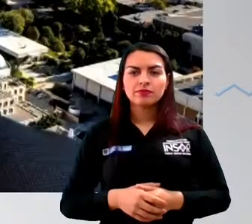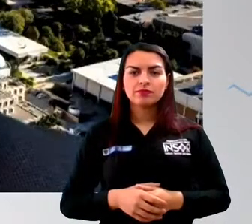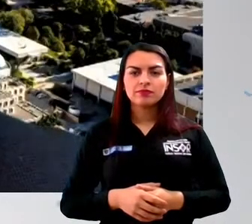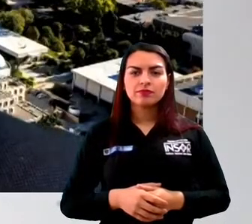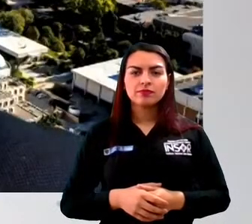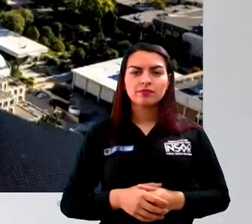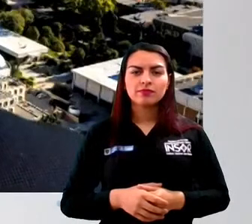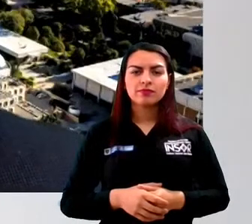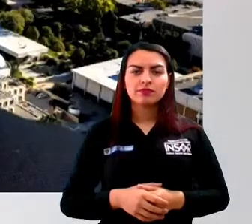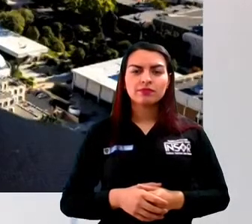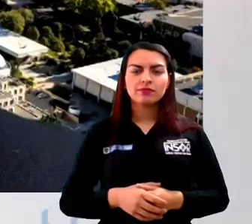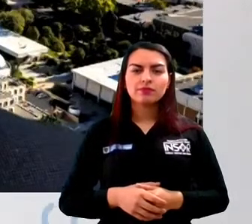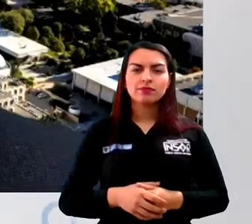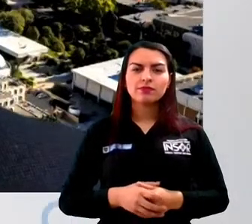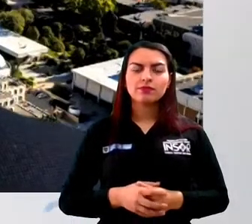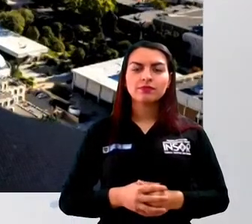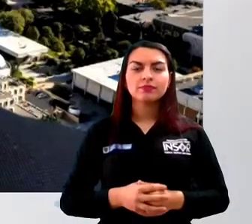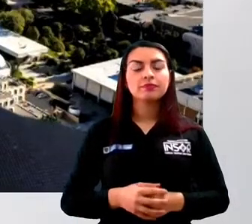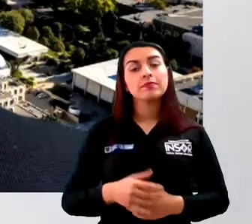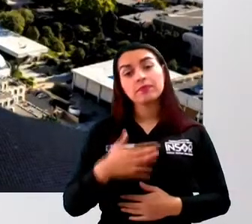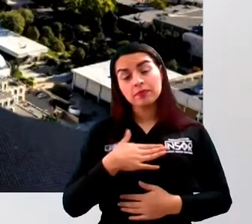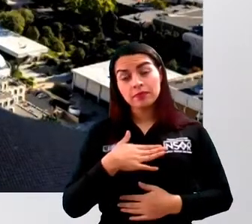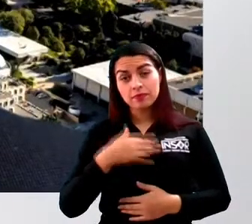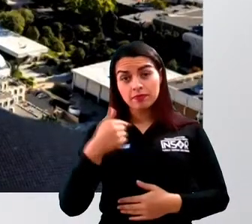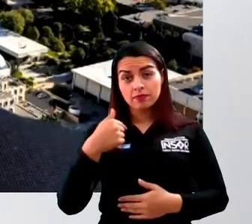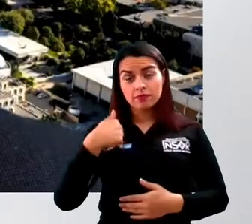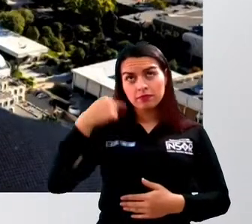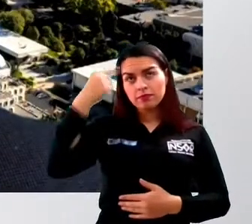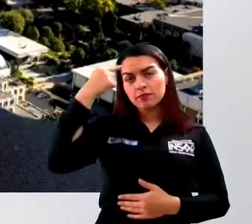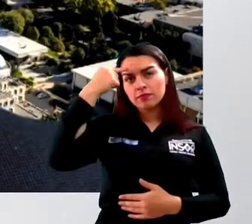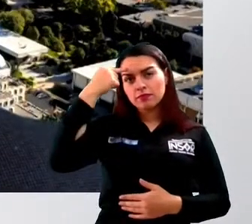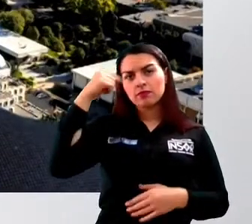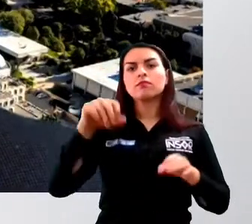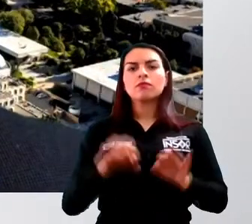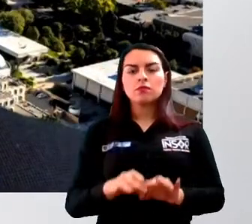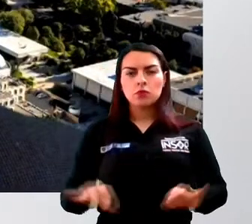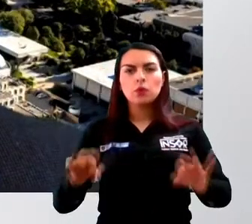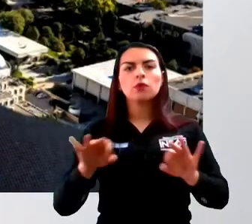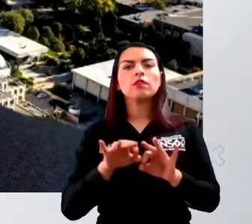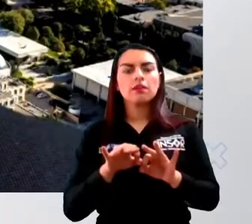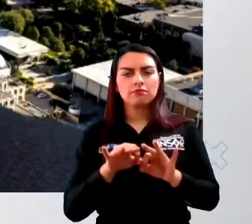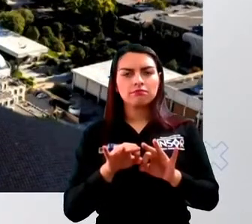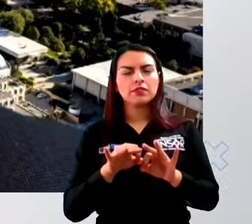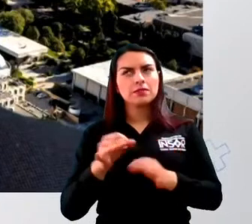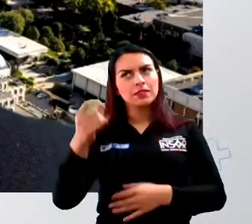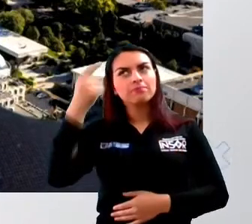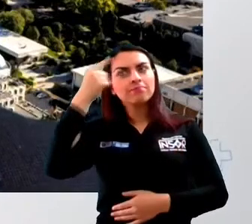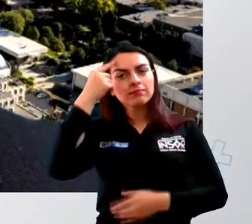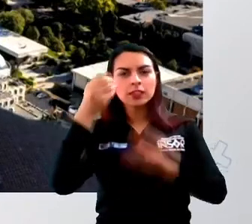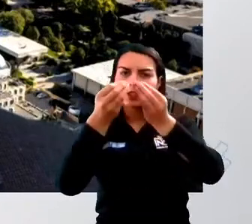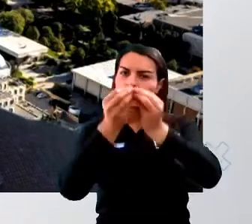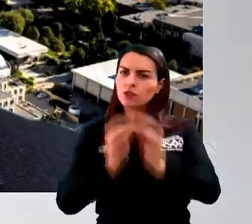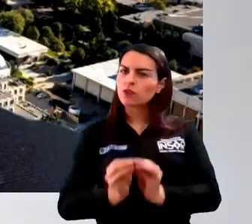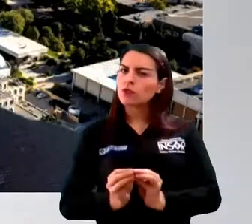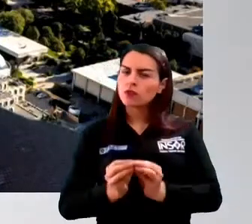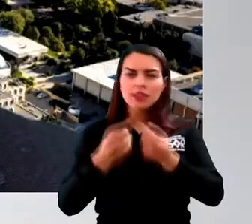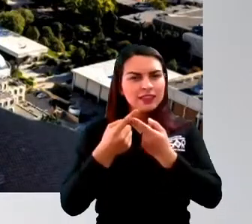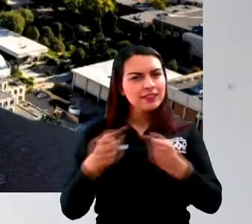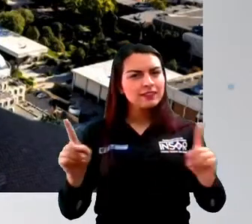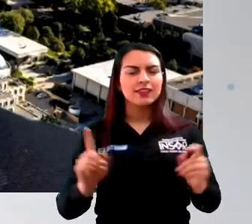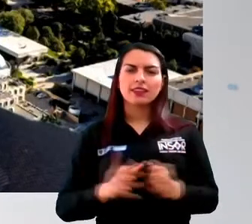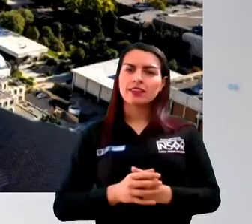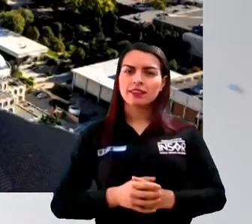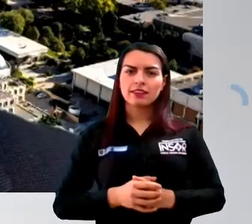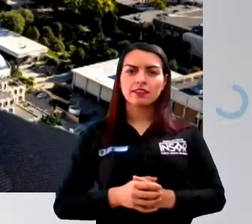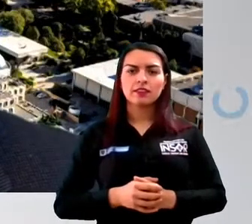I believe. Bueno, yo creo que necesitamos iniciar a pensar diferente sobre